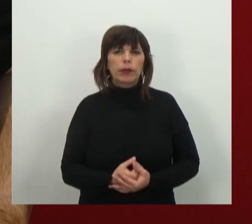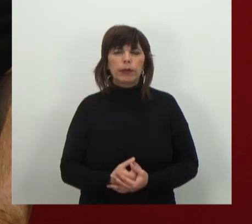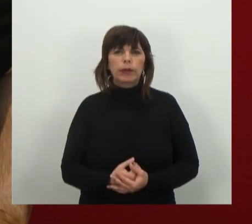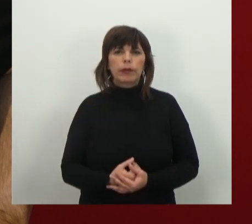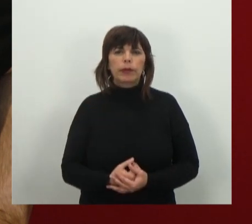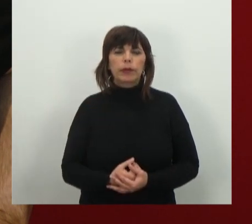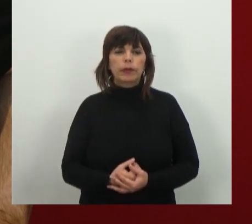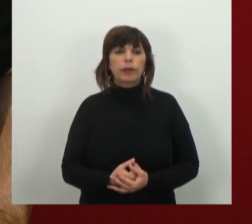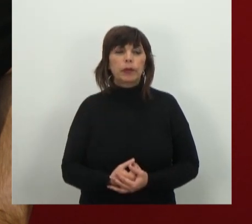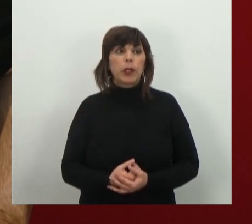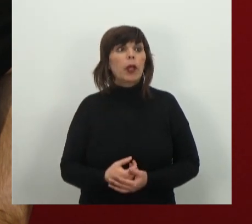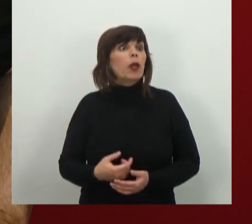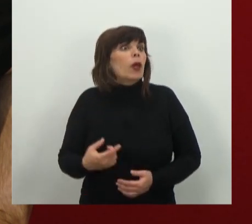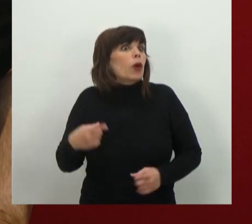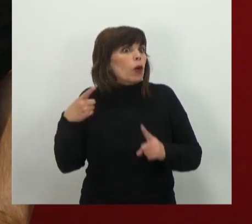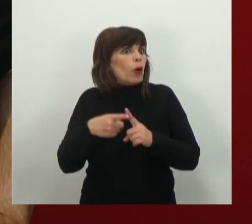desahogarse,